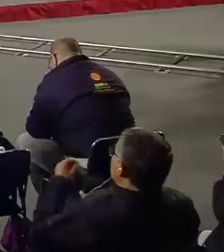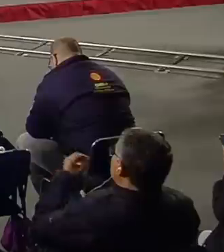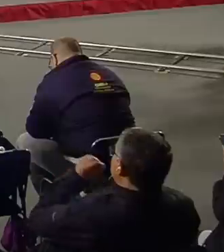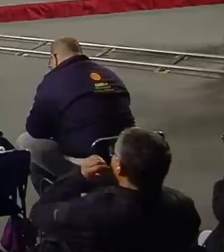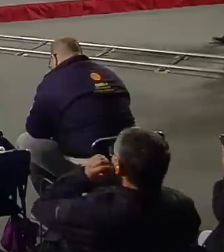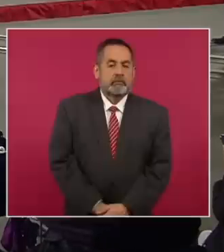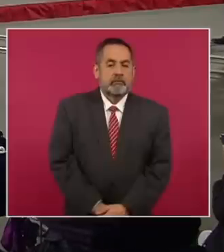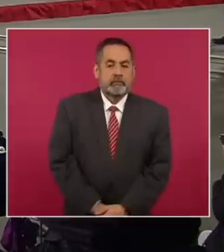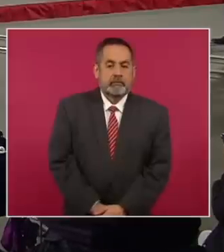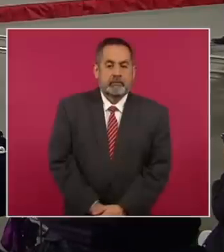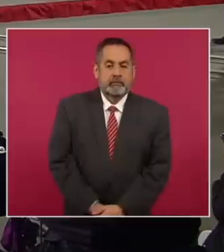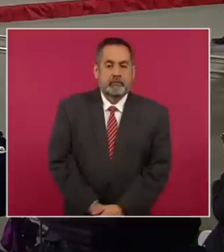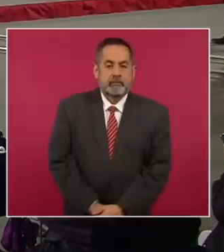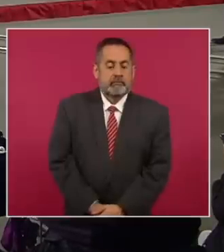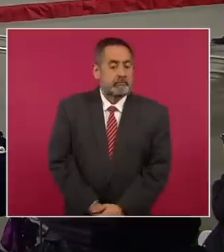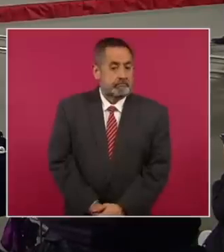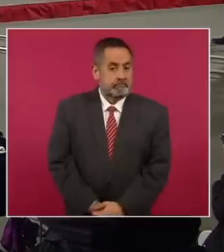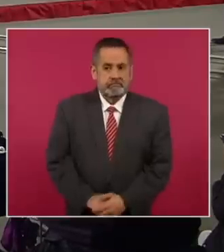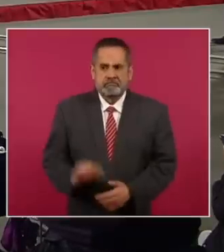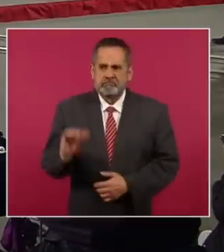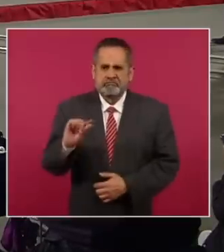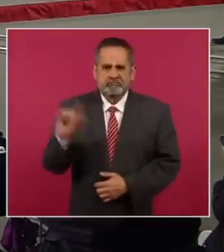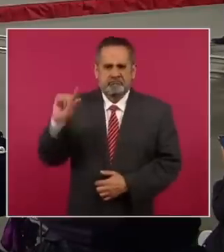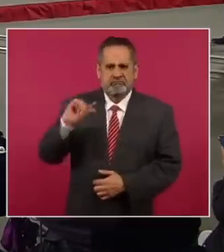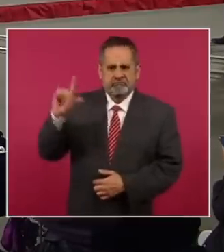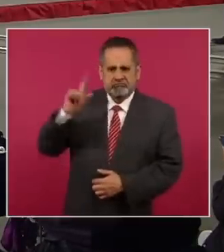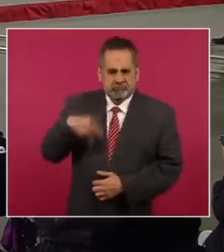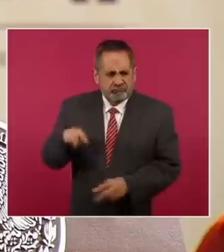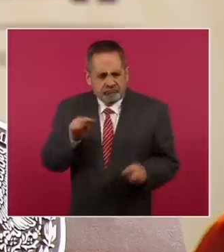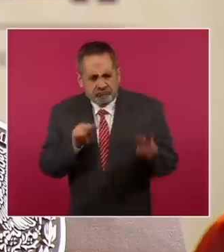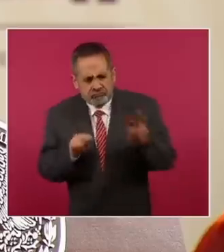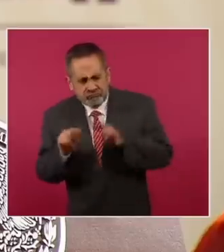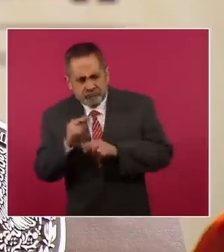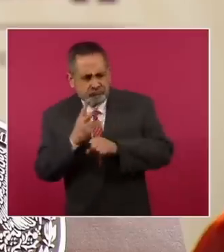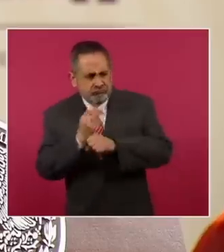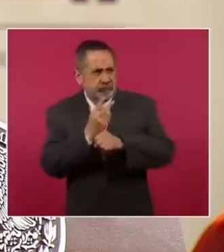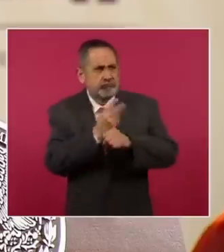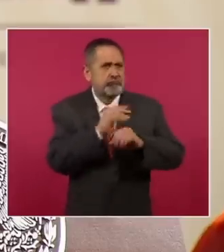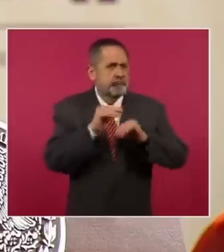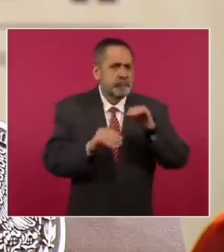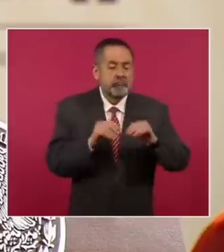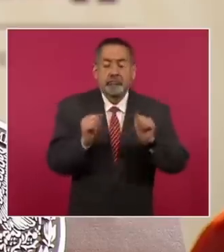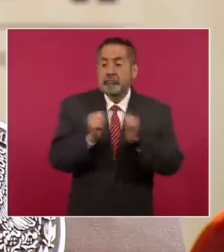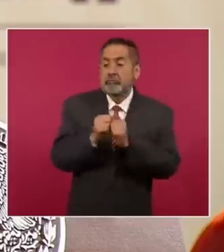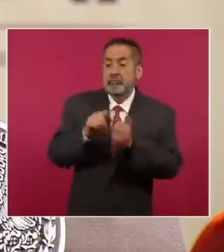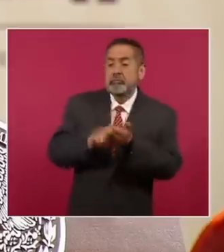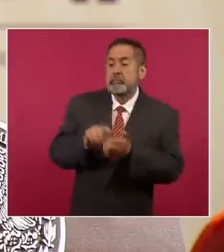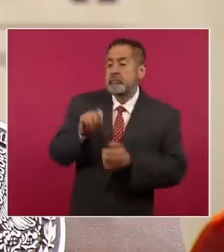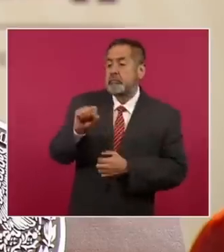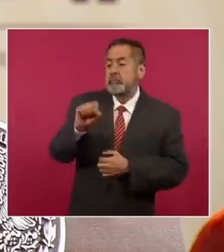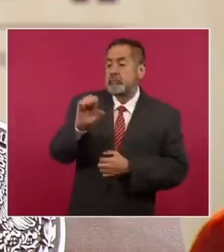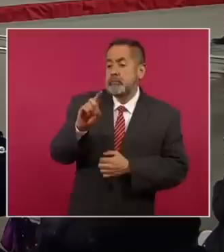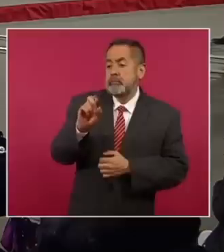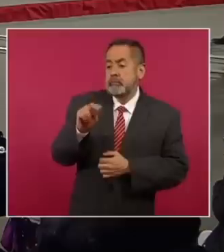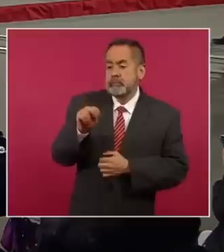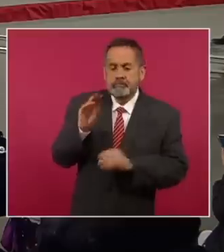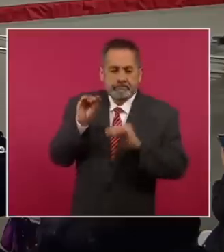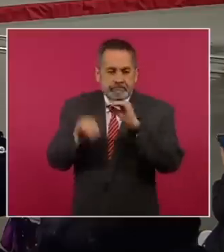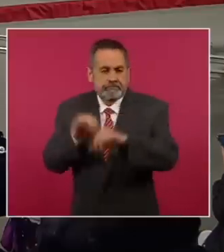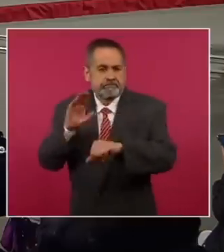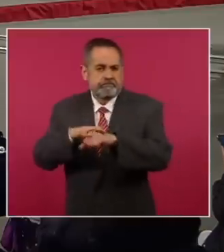sobre todo personal técnico de alta capacidad al cual se le hará junto con la SEDENA un traslado de tecnología y